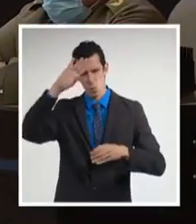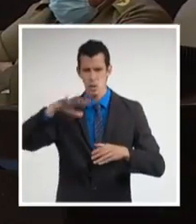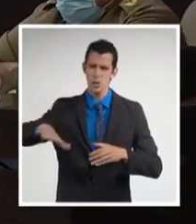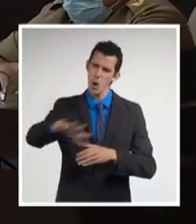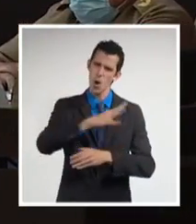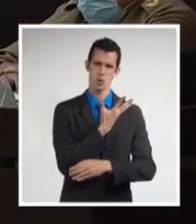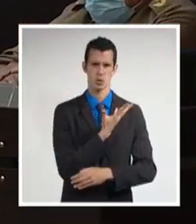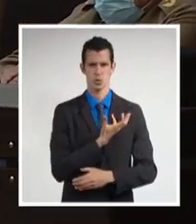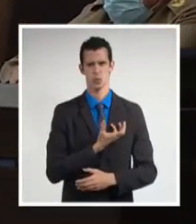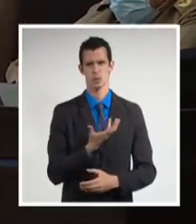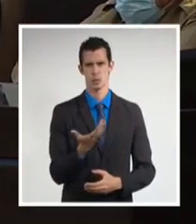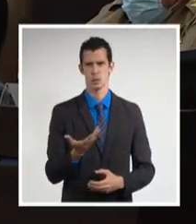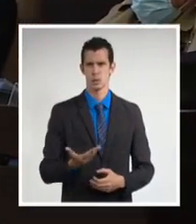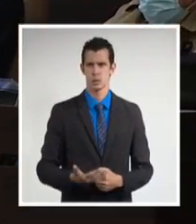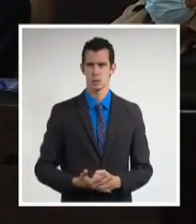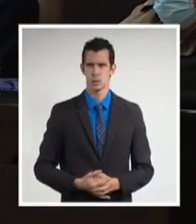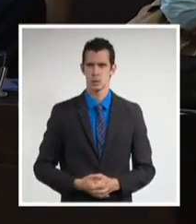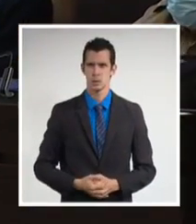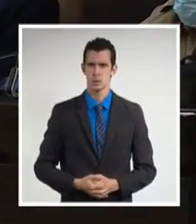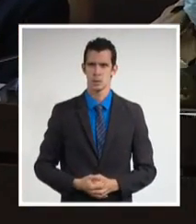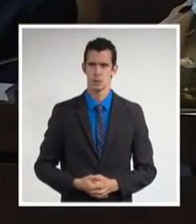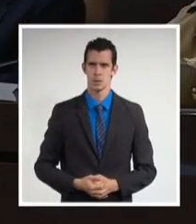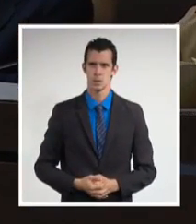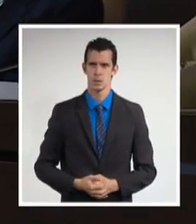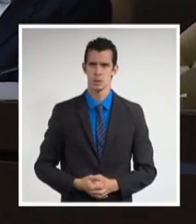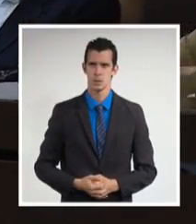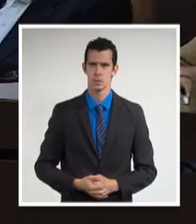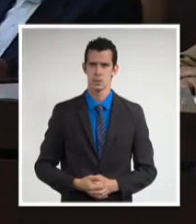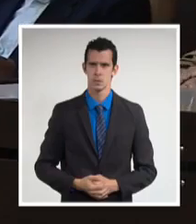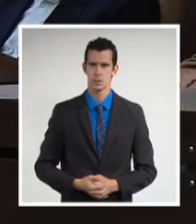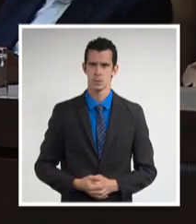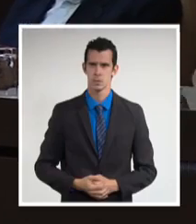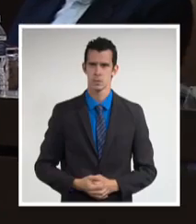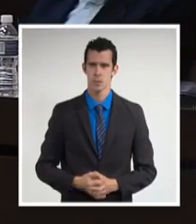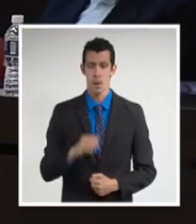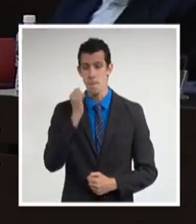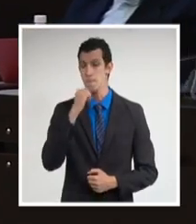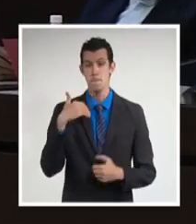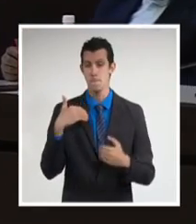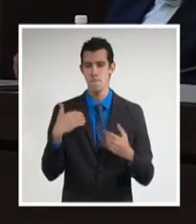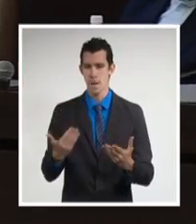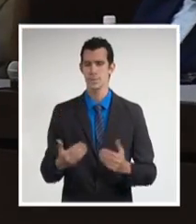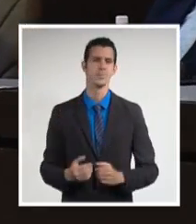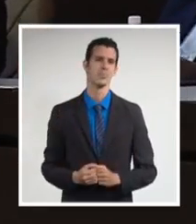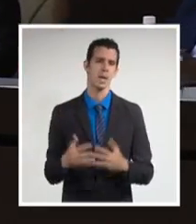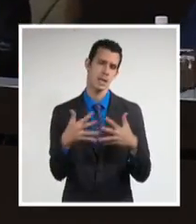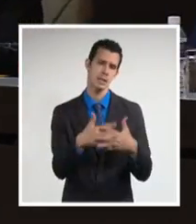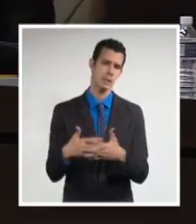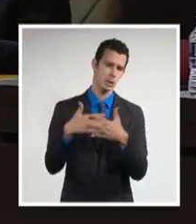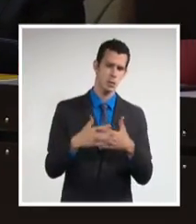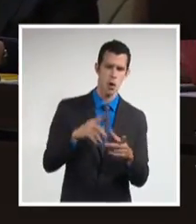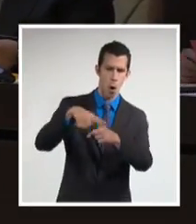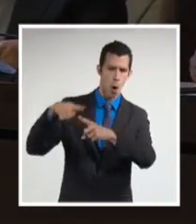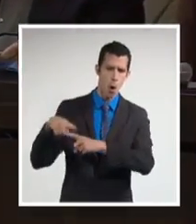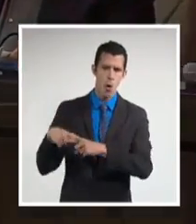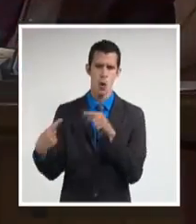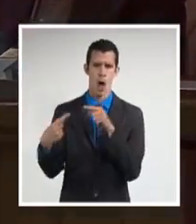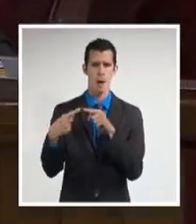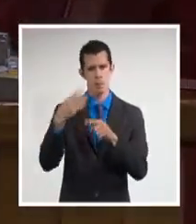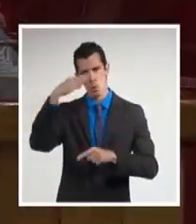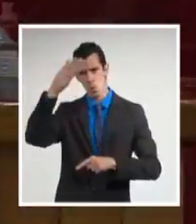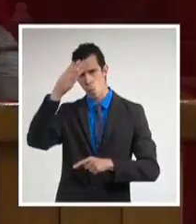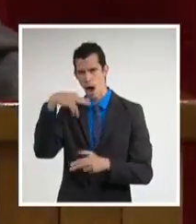Adicionalmente, y tratando de fragmentar a una sociedad que debe su existencia a la unidad, han hecho todo por arrancarle el alma a la